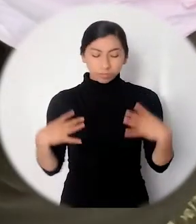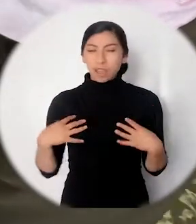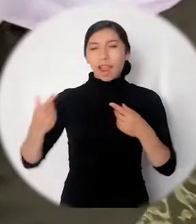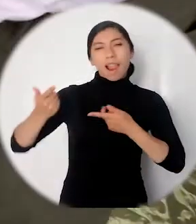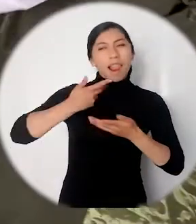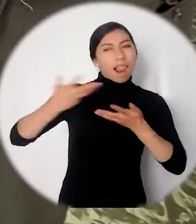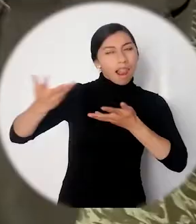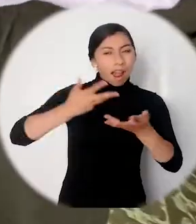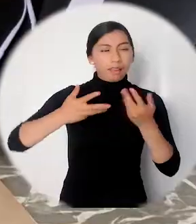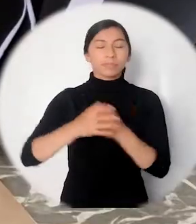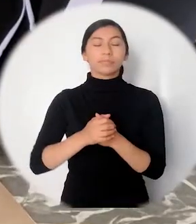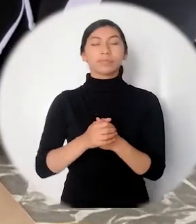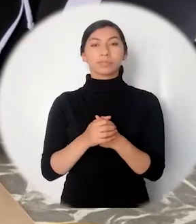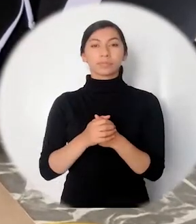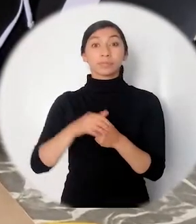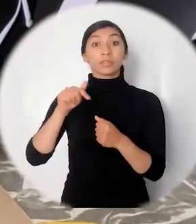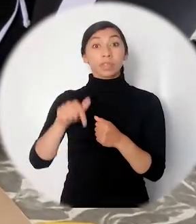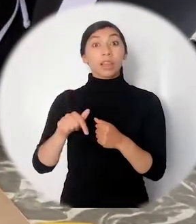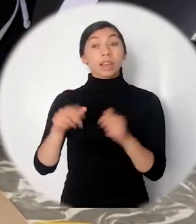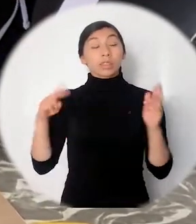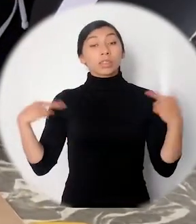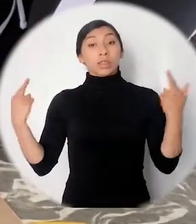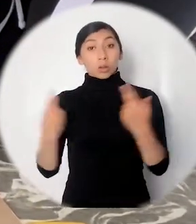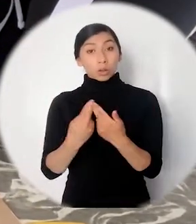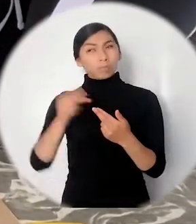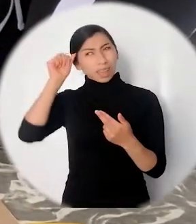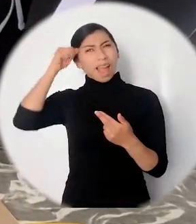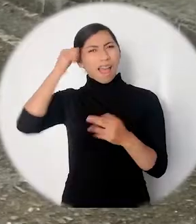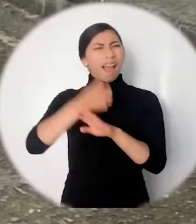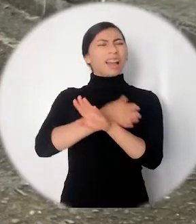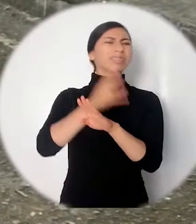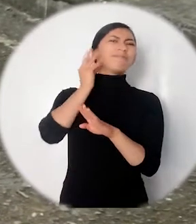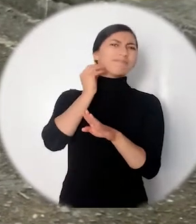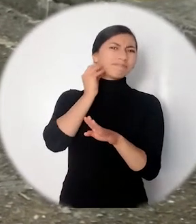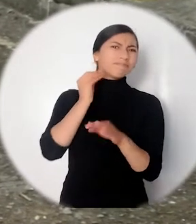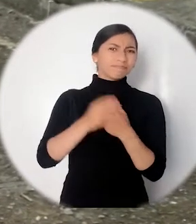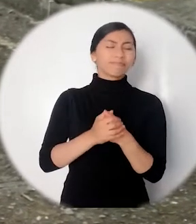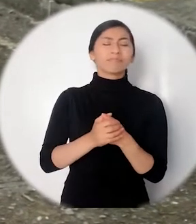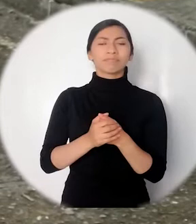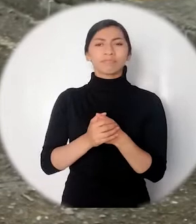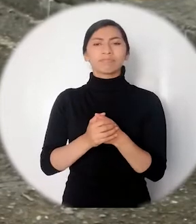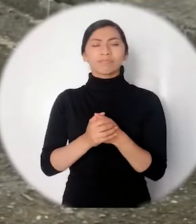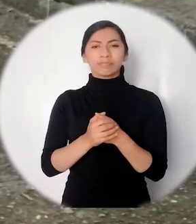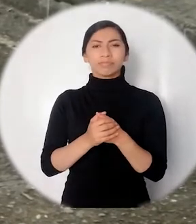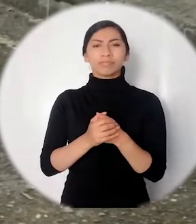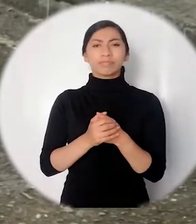y el diálogo, a la luz de otras experiencias. Este tipo de jornadas le recuerda a uno muchas experiencias de lo que uno